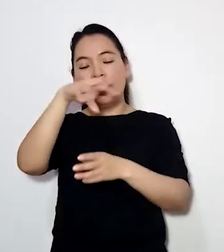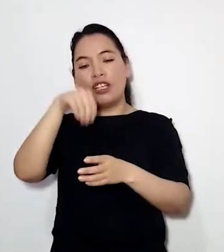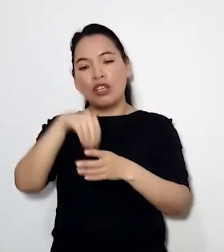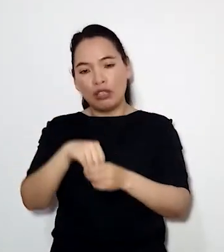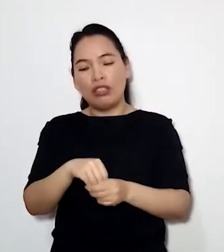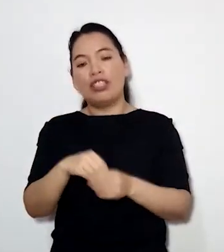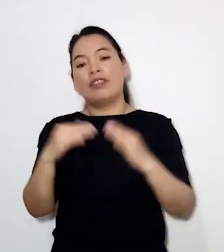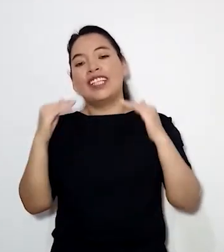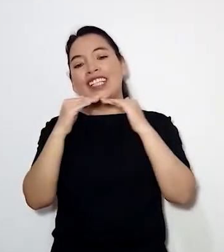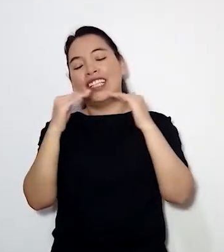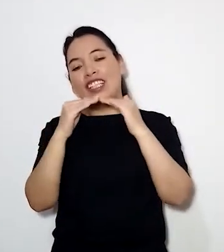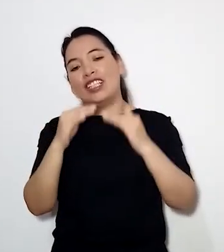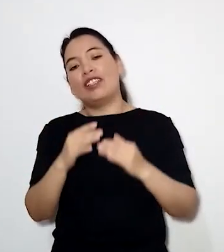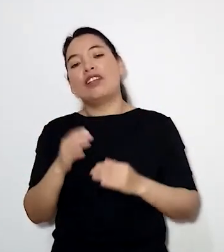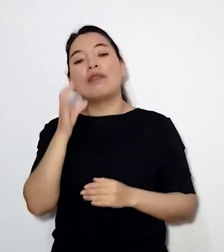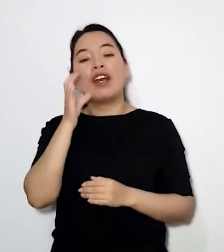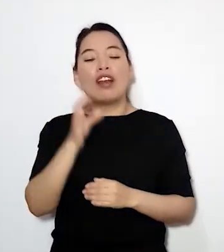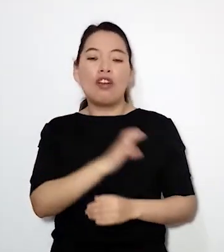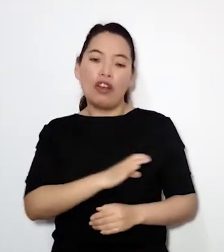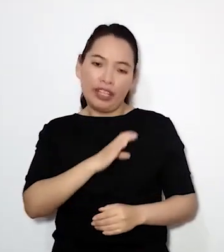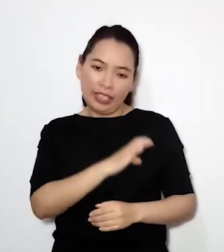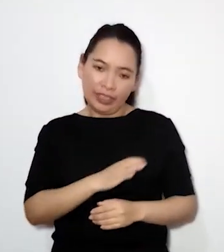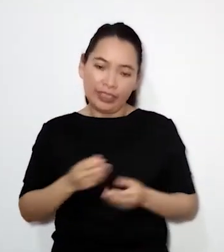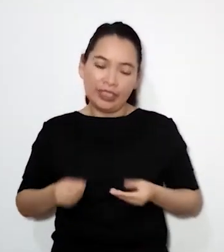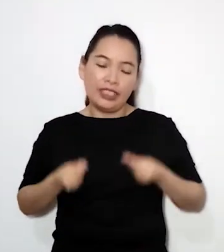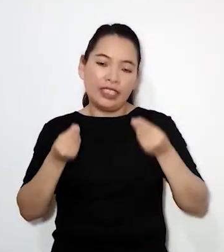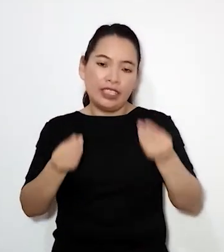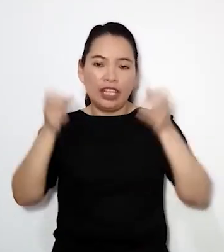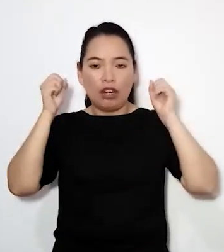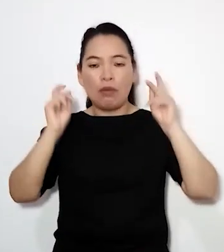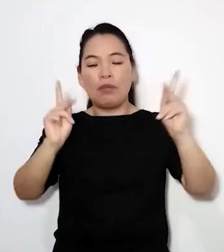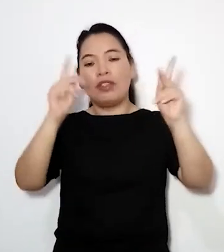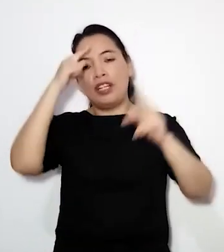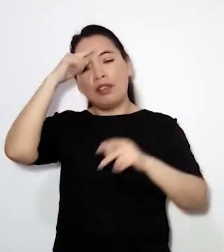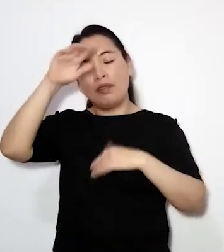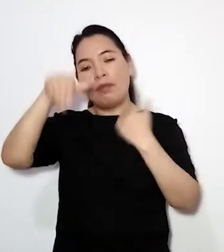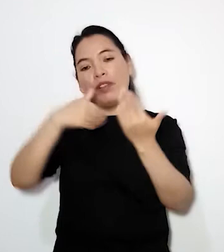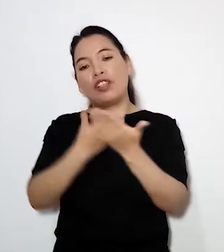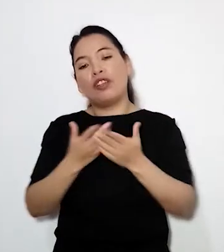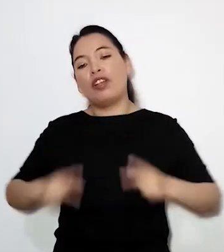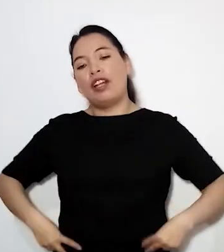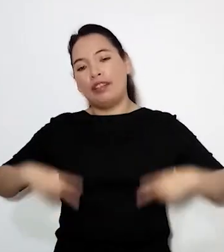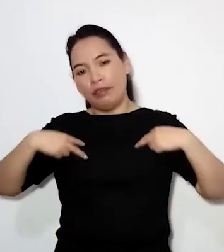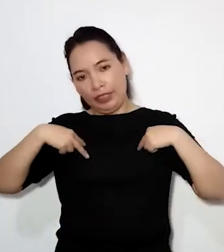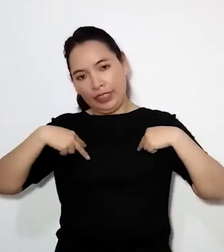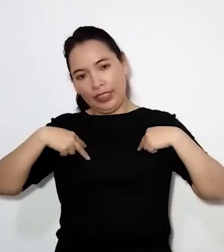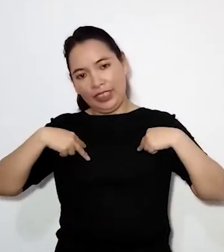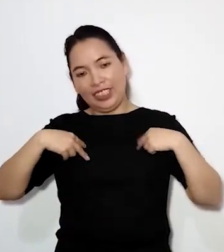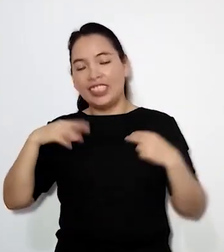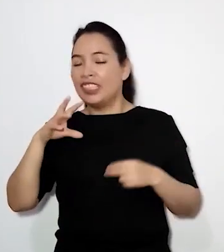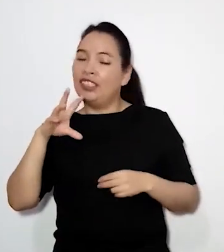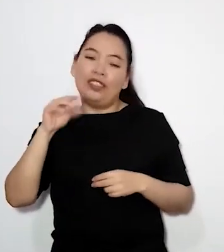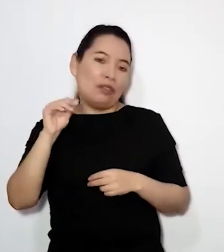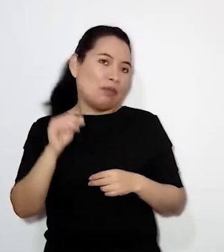con oportunidades de aprendizaje a lo largo de la vida. Y no es menor decir que la educación debe ser